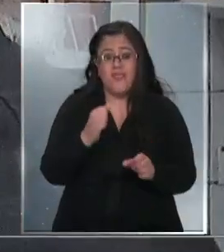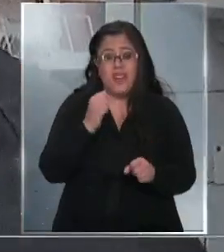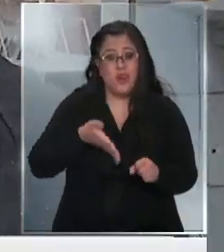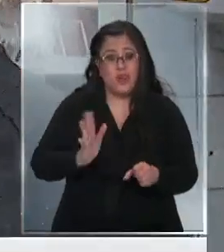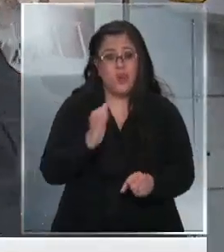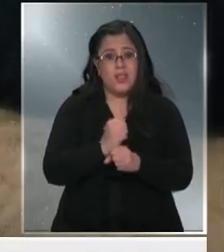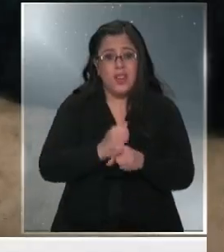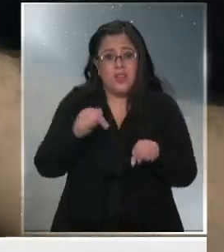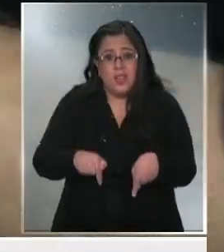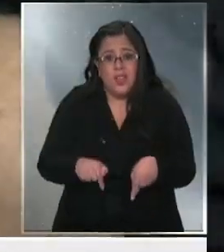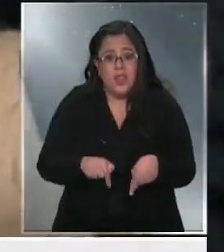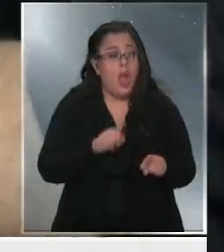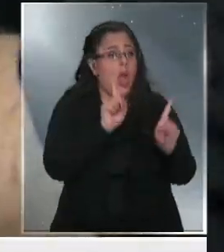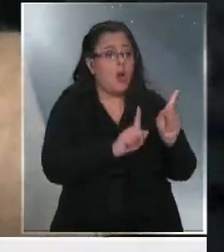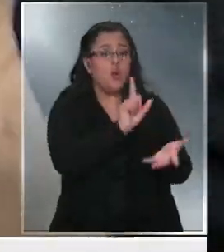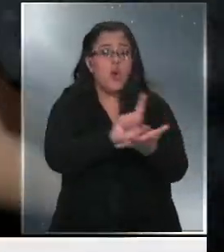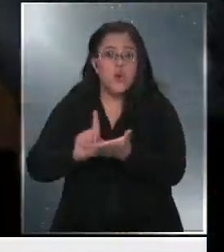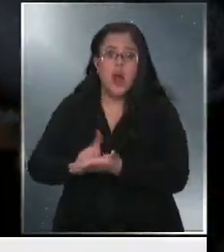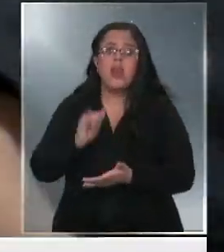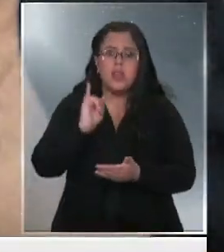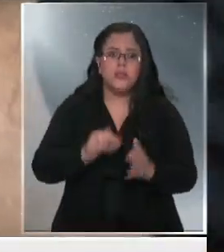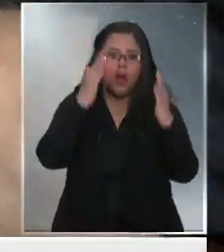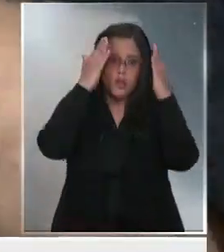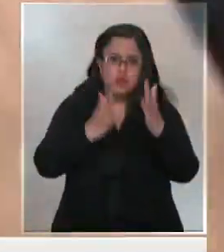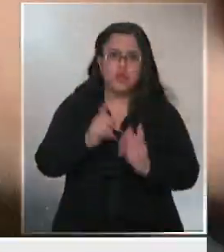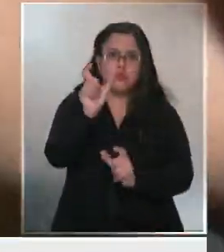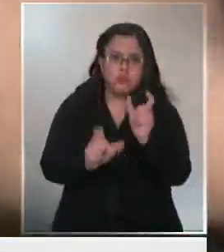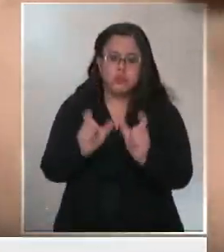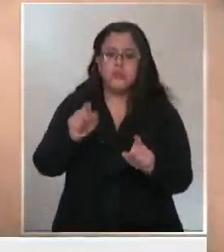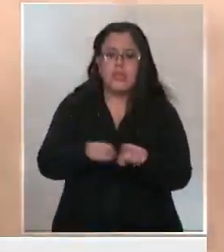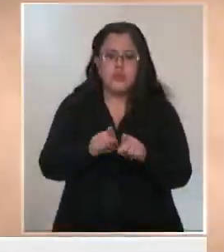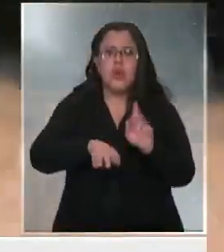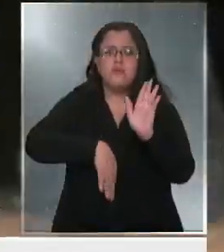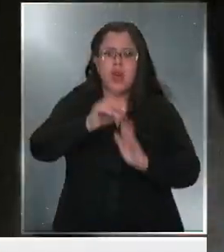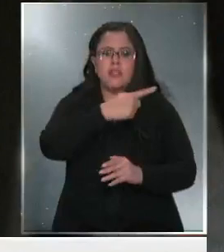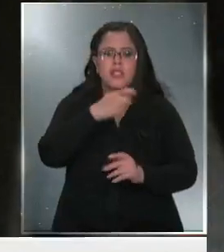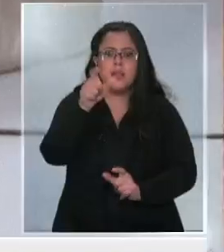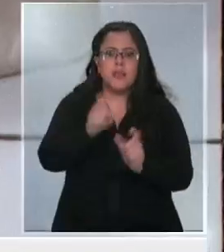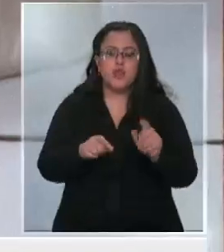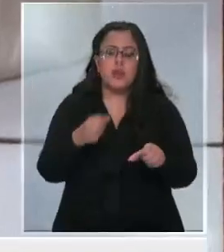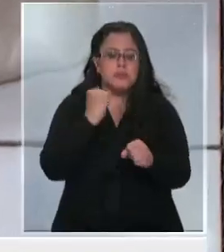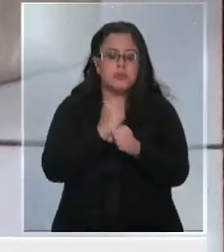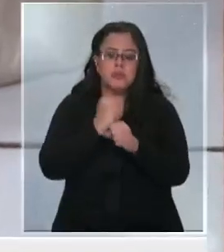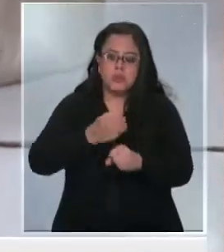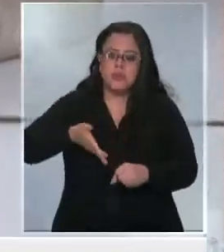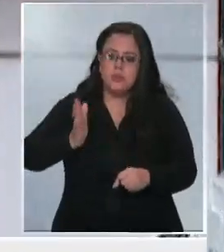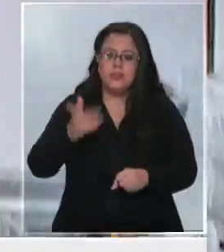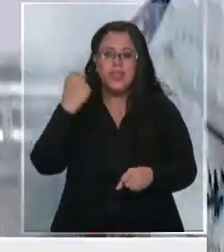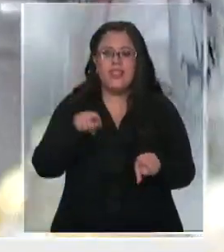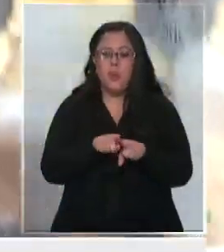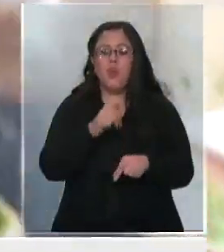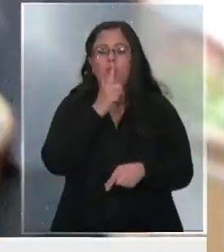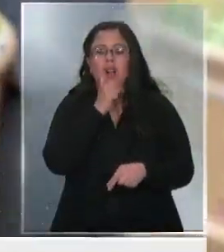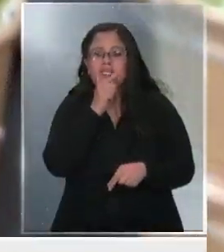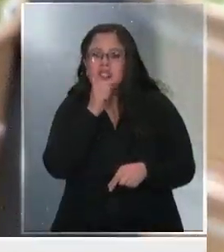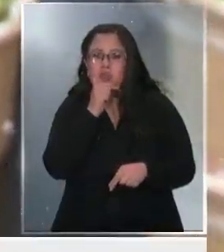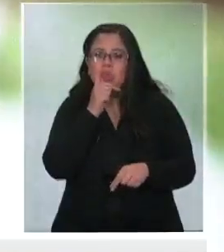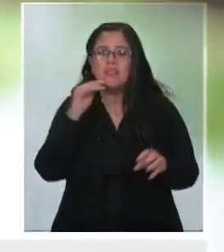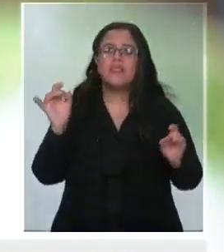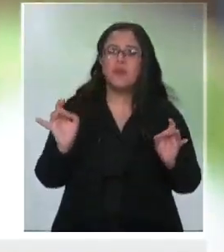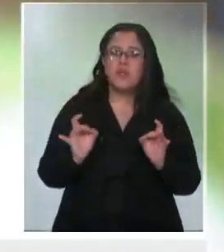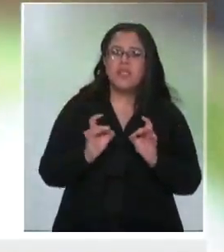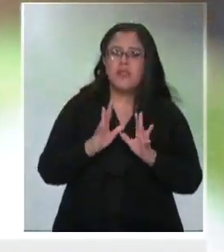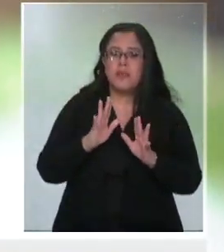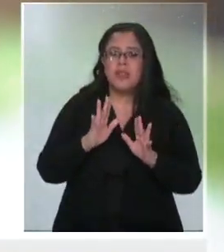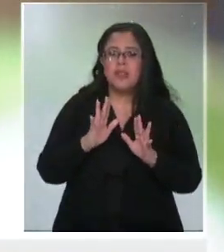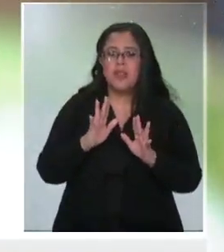los locales que sí pudieron atender clientes, cientos de trabajadores siguen con sus labores, pero con la incertidumbre de si tendrán o no